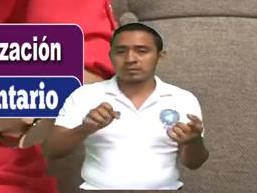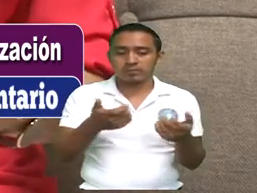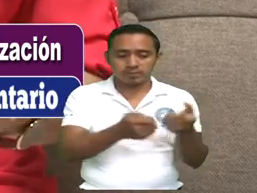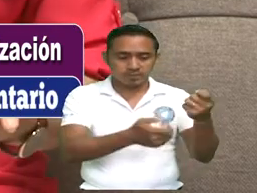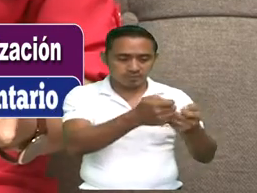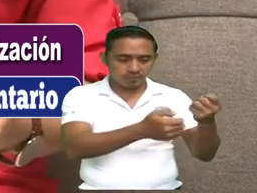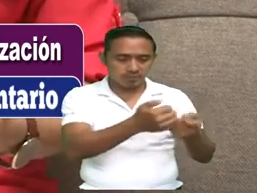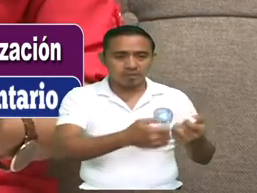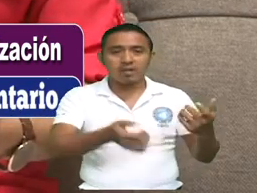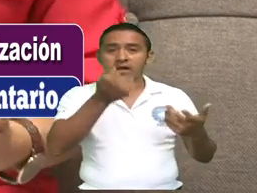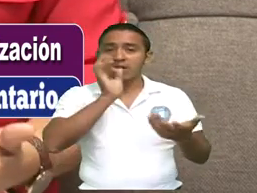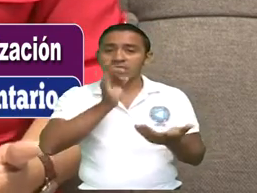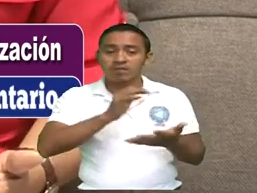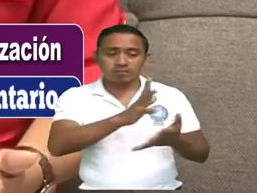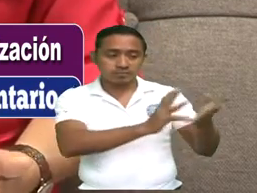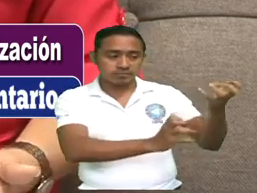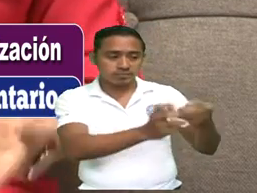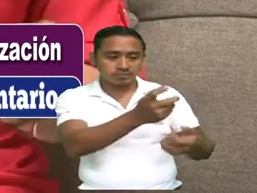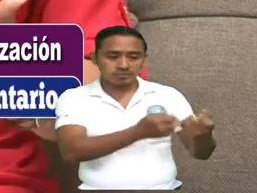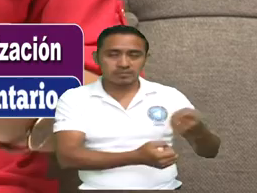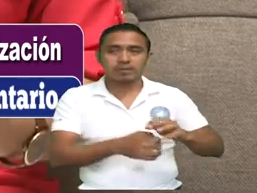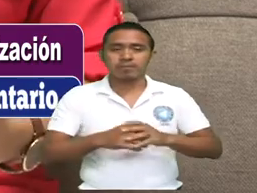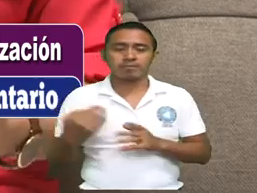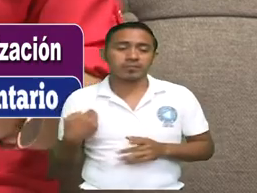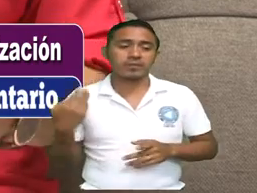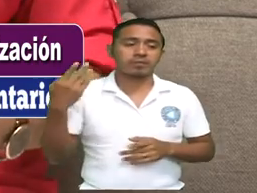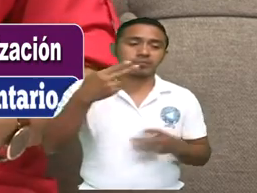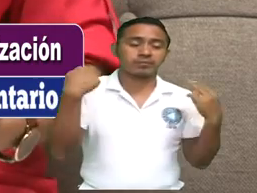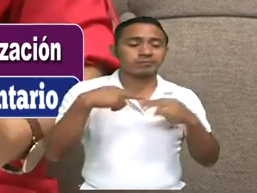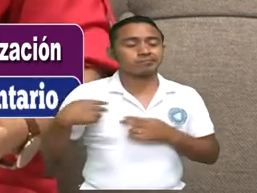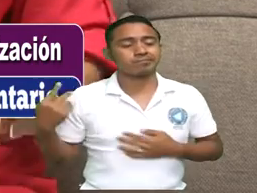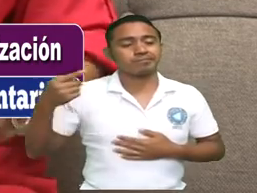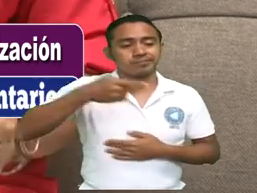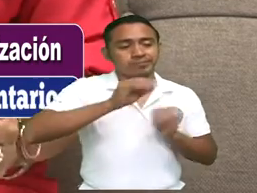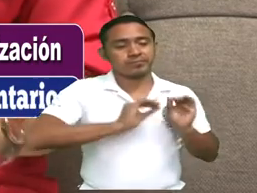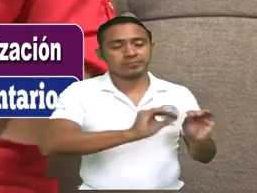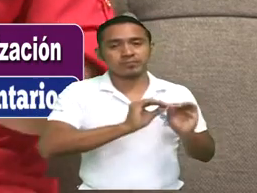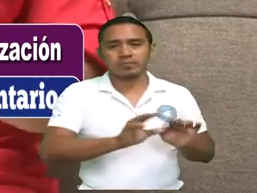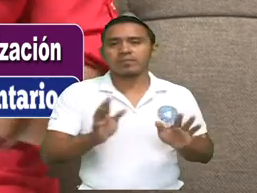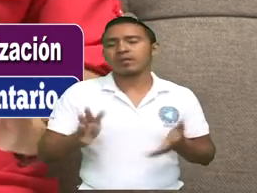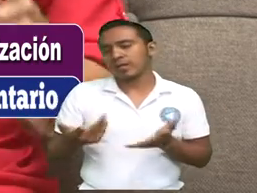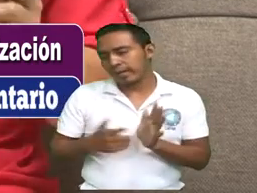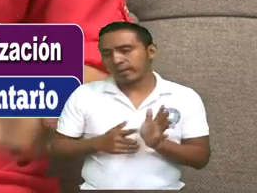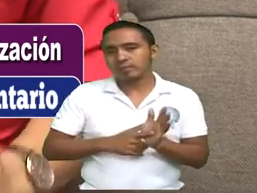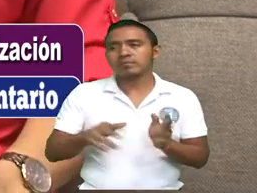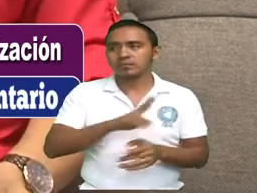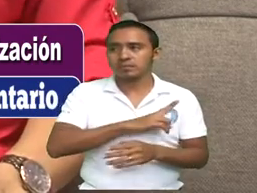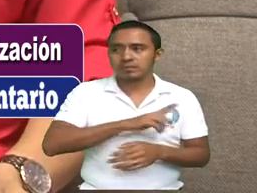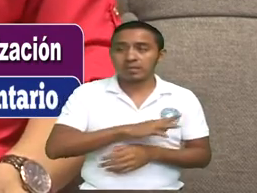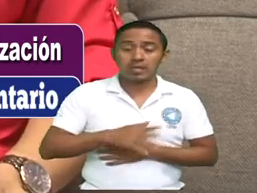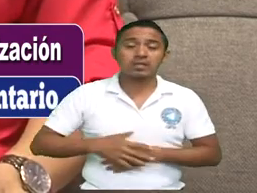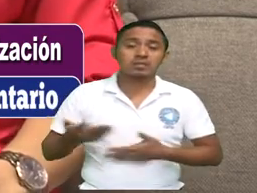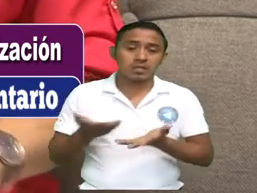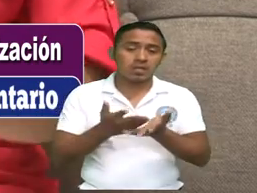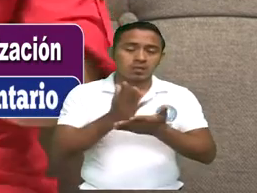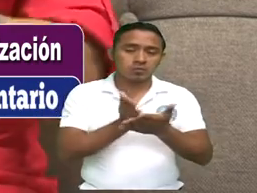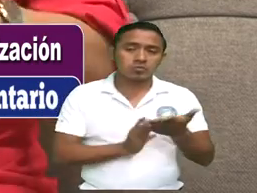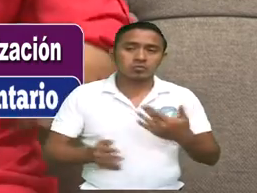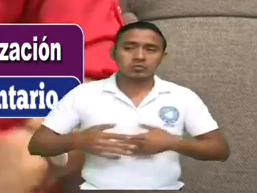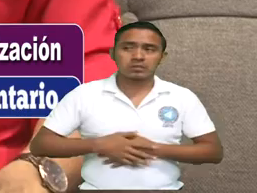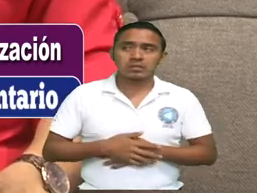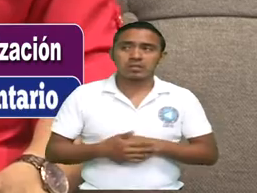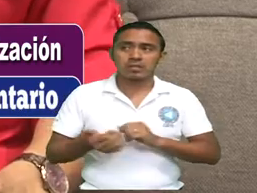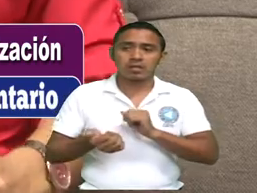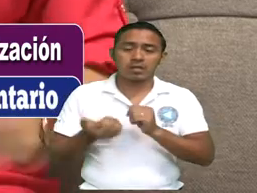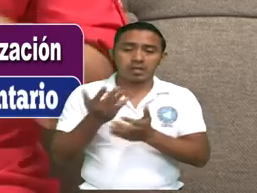no se atrasen, pero aparte de eso hay otras estrategias, por ejemplo hay una movilidad de estudiantes, migración,